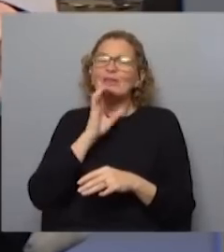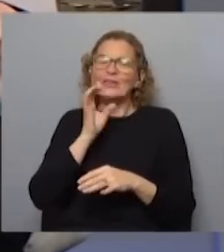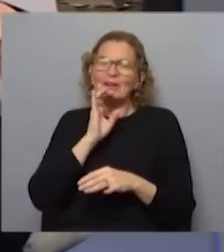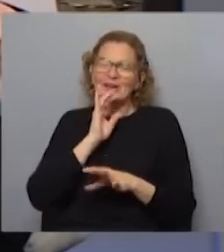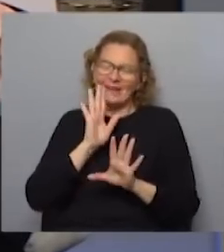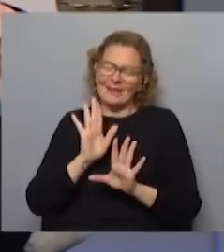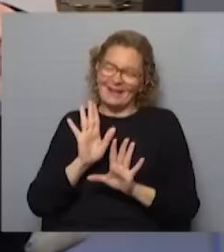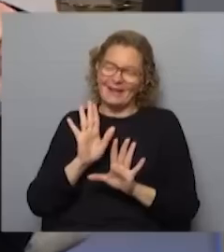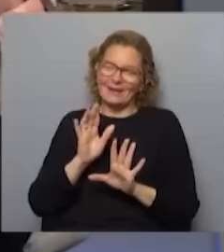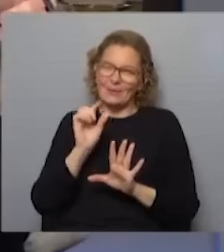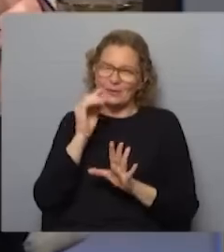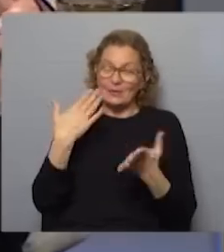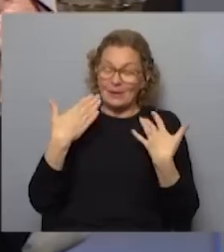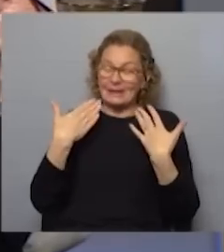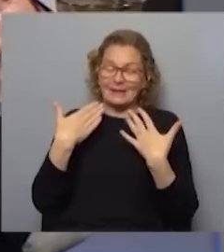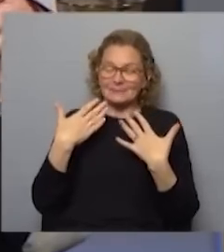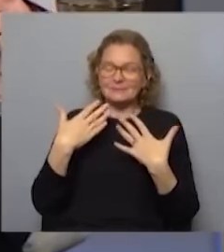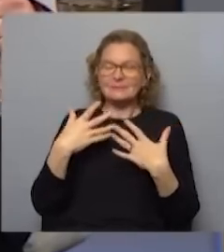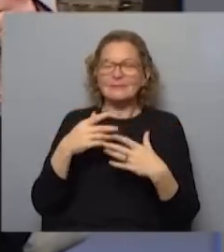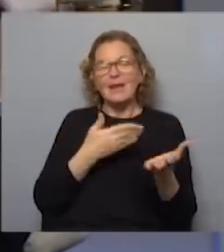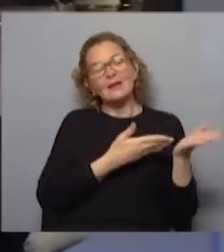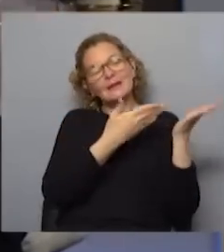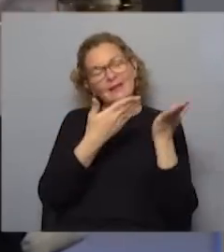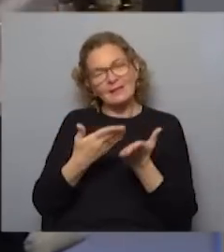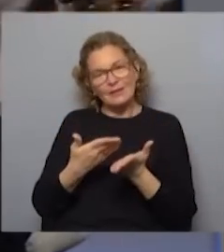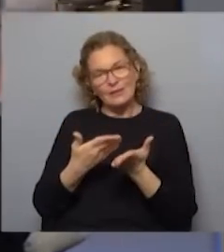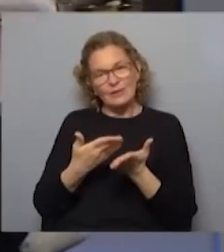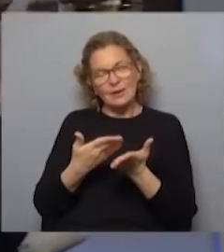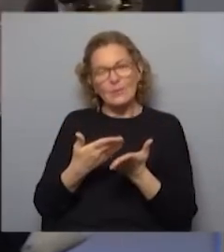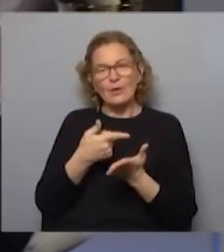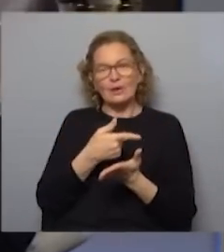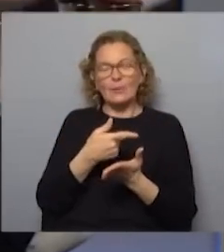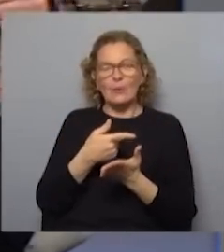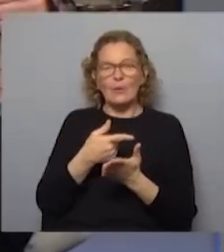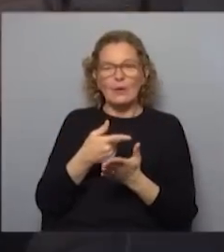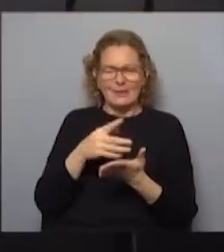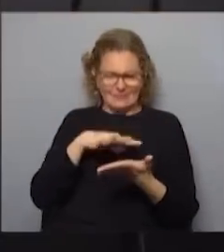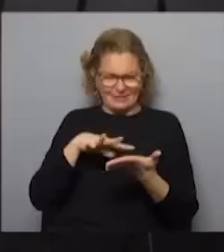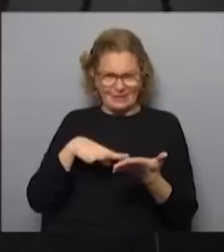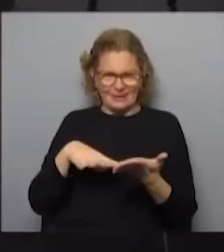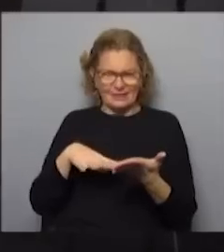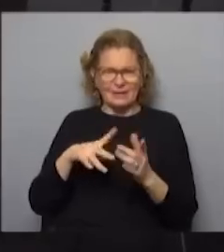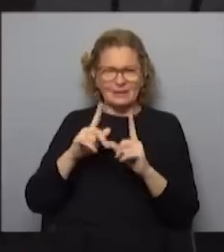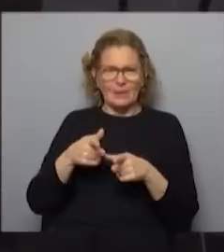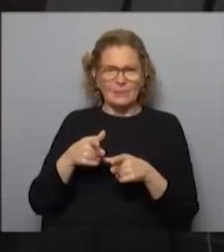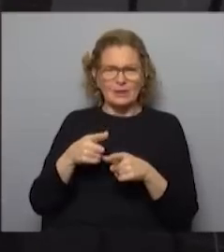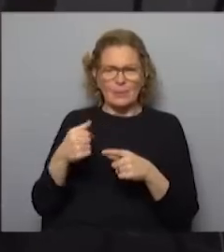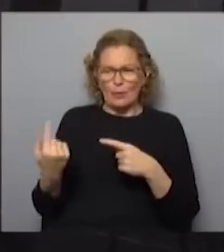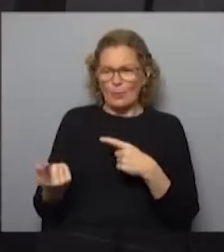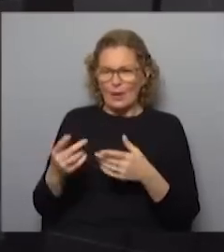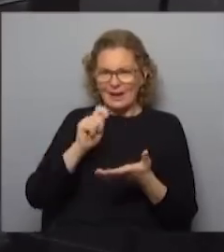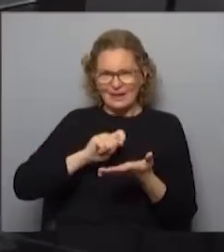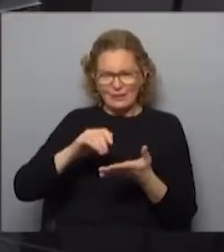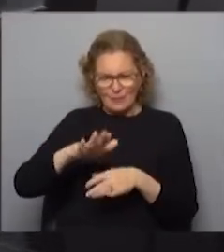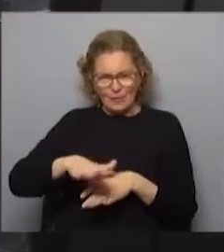y cariño recibimos Entonces al escritor Ignacio Martínez que tiene la enorme ductilidad de ser un capo de la literatura infantil por una punta y